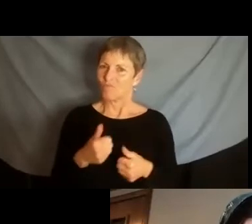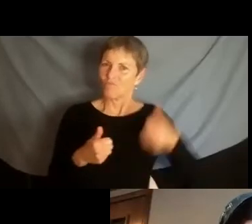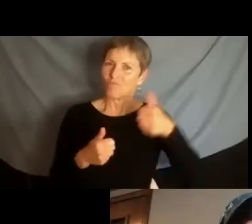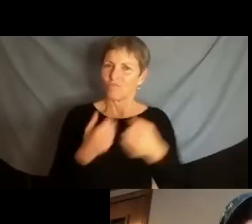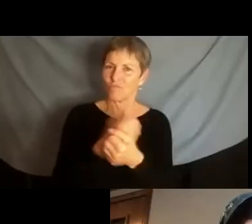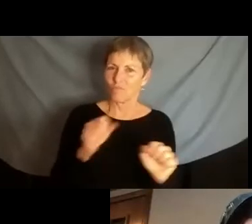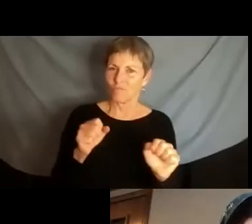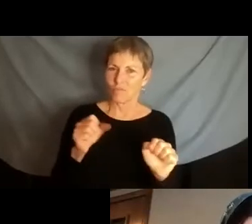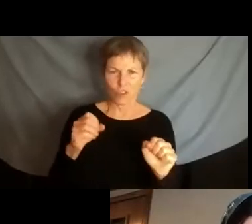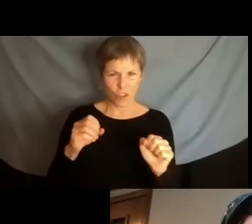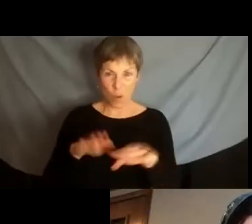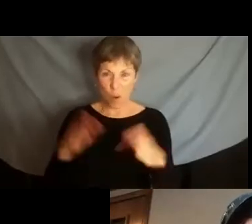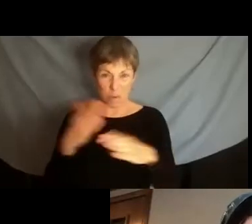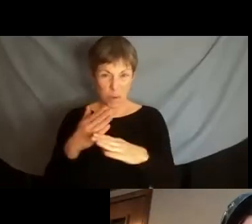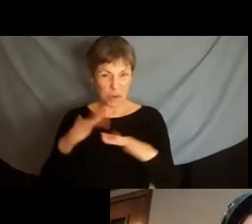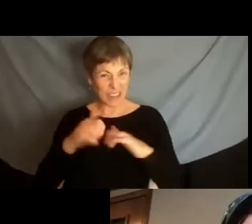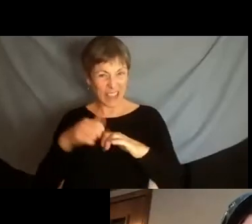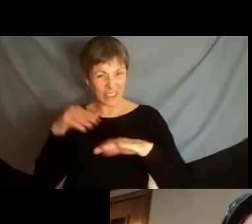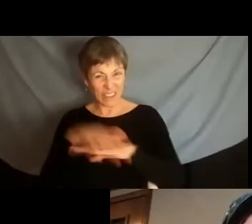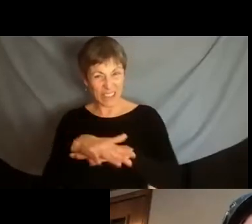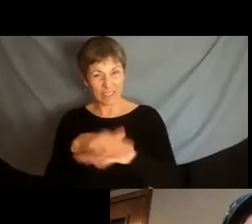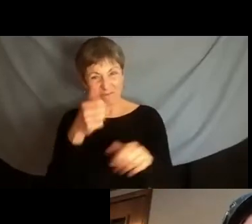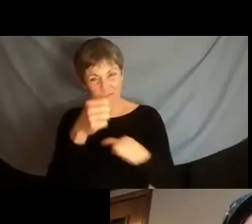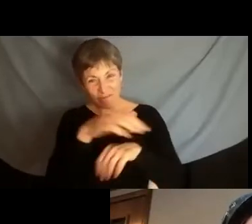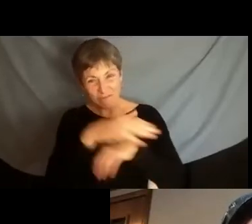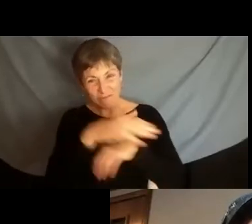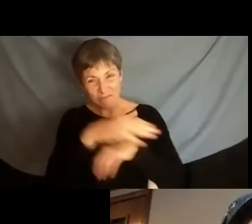soberanía estatal. Entonces, ¿qué quiere decir eso para el Estado? ¿Y cómo